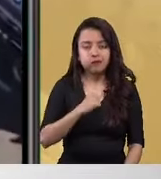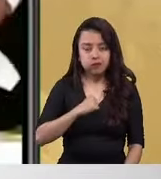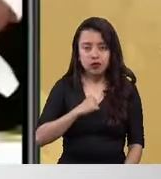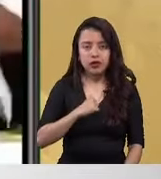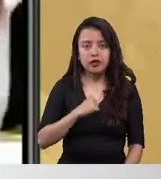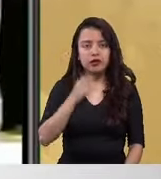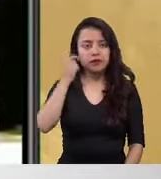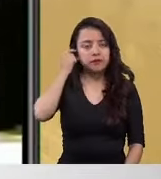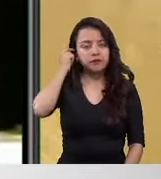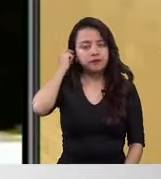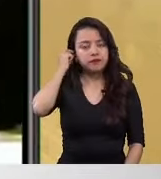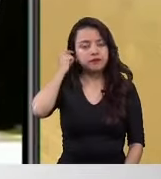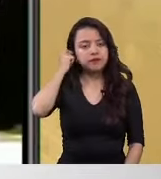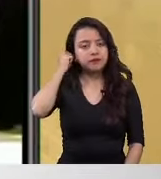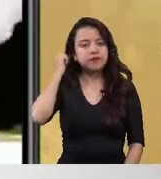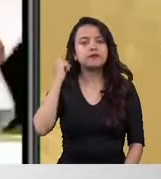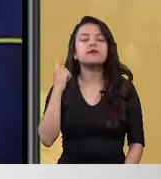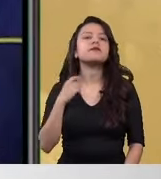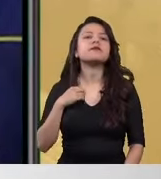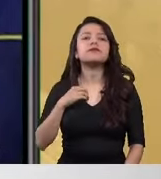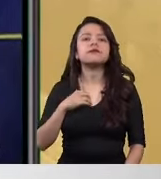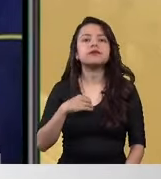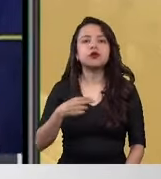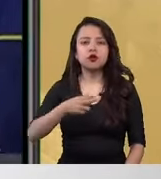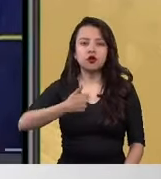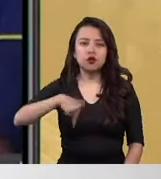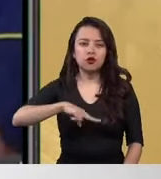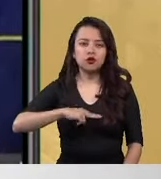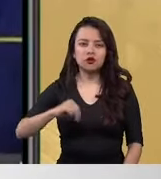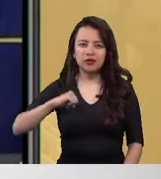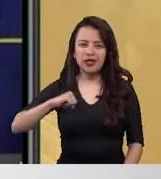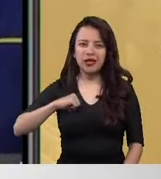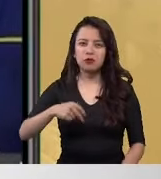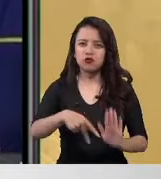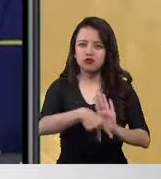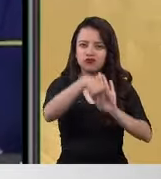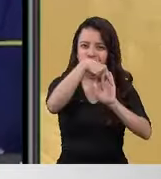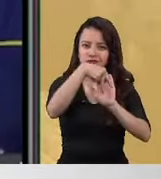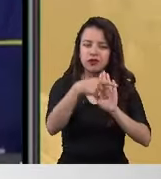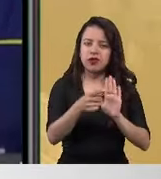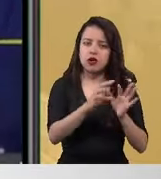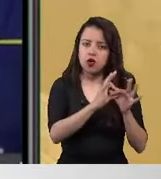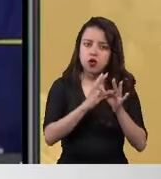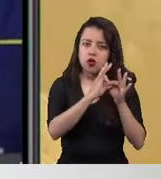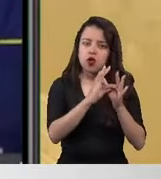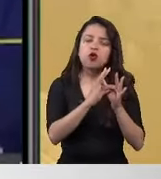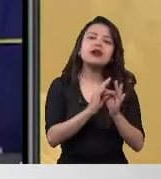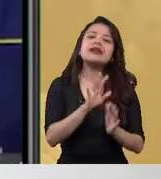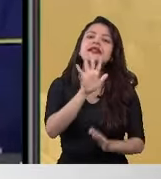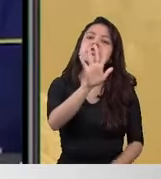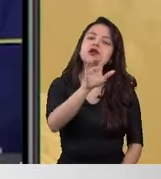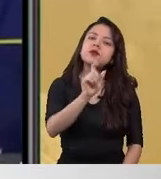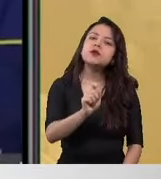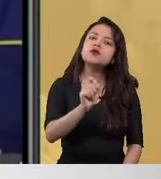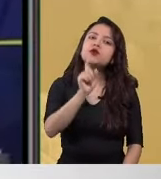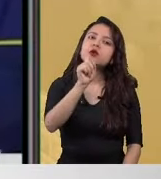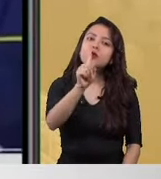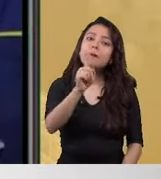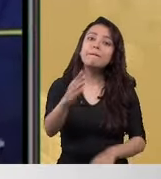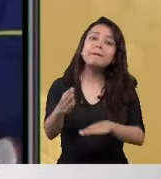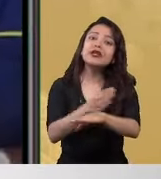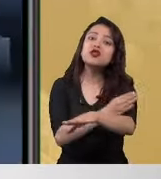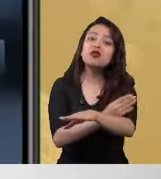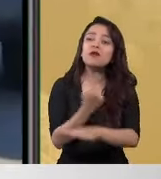alguien puede pensar que es una exageración. Nosotros tenemos un rezago presupuestal de 5.1 billones de